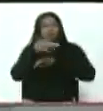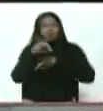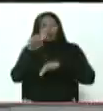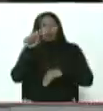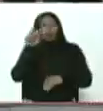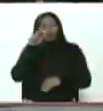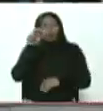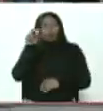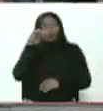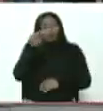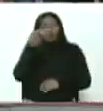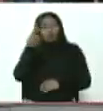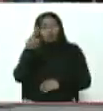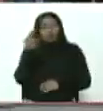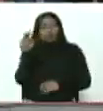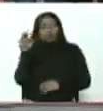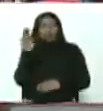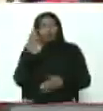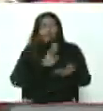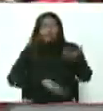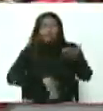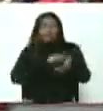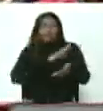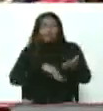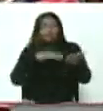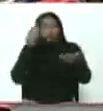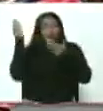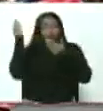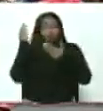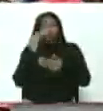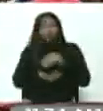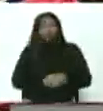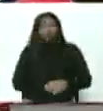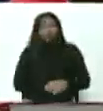Aragua de Barcelona, Cruz Torrealba.